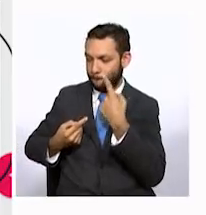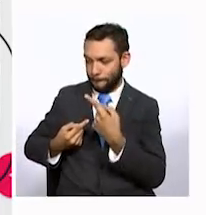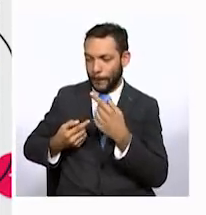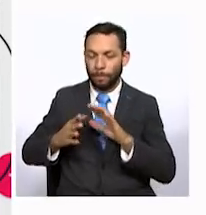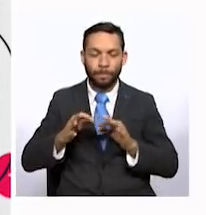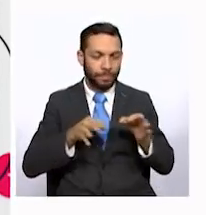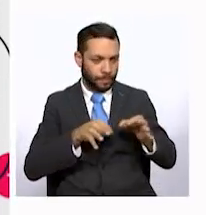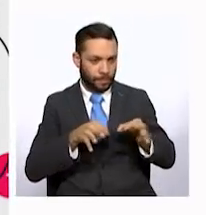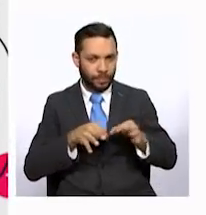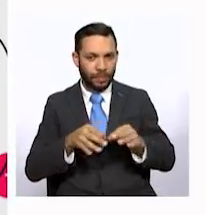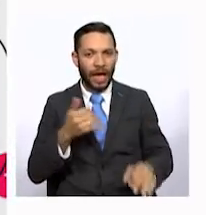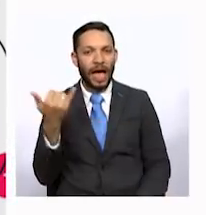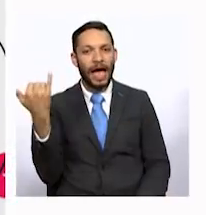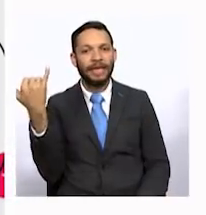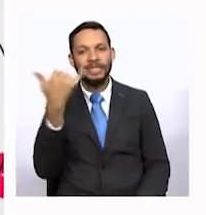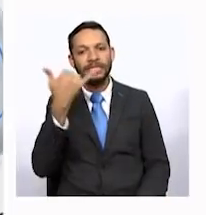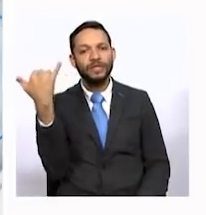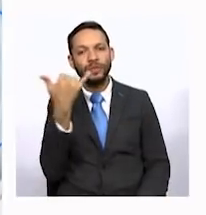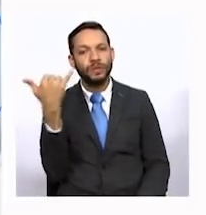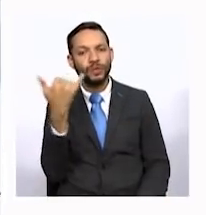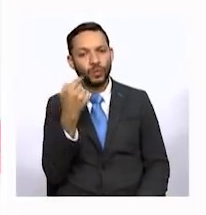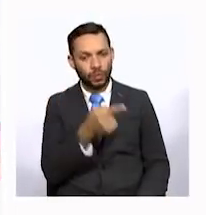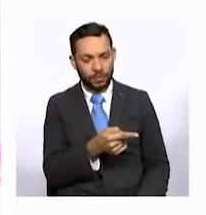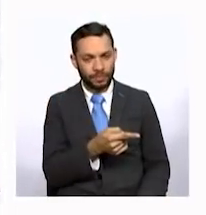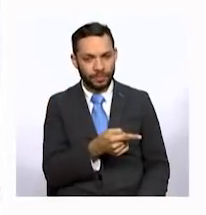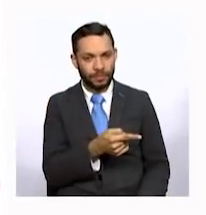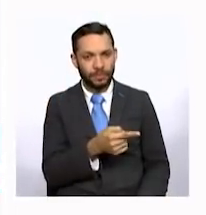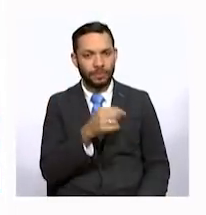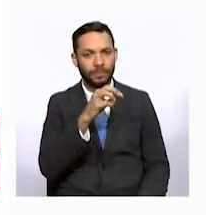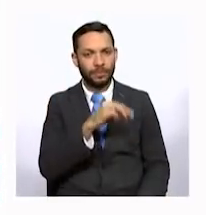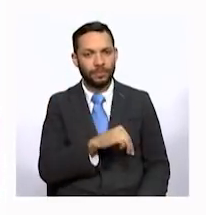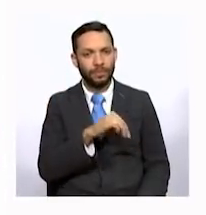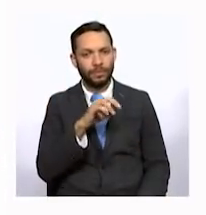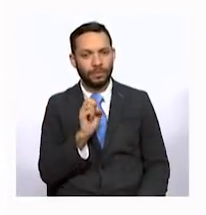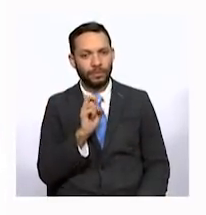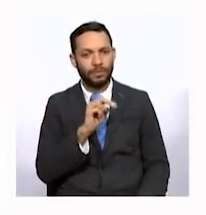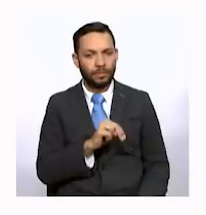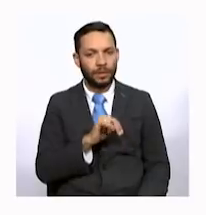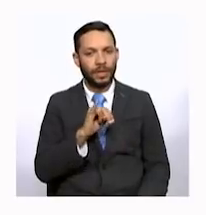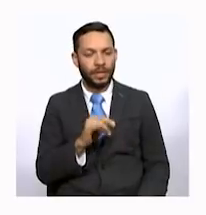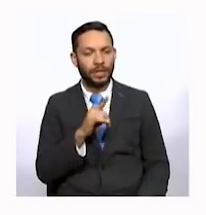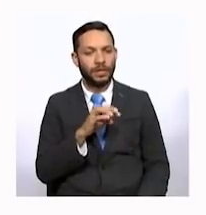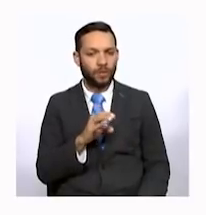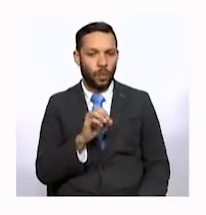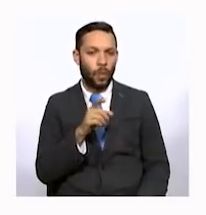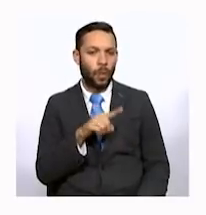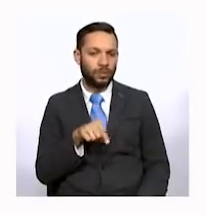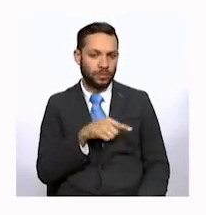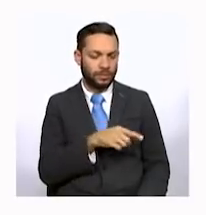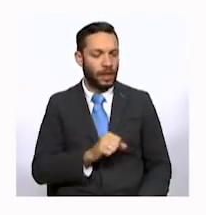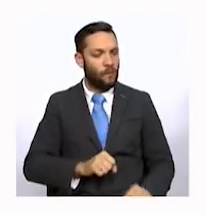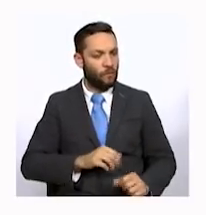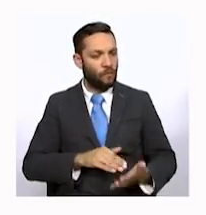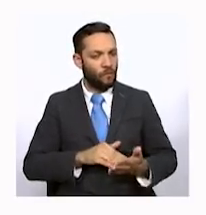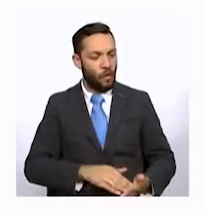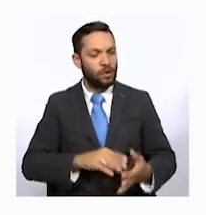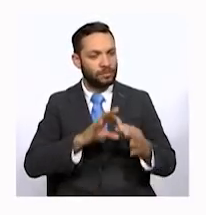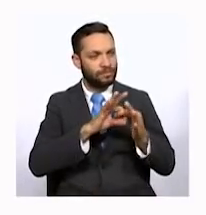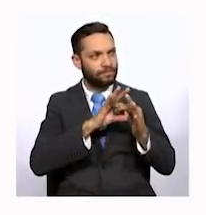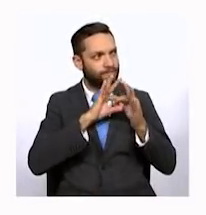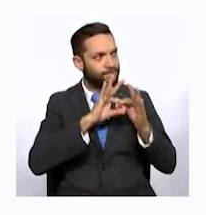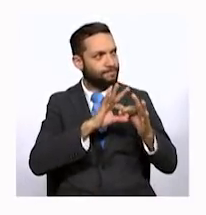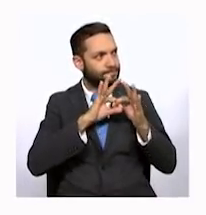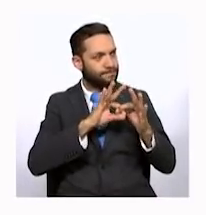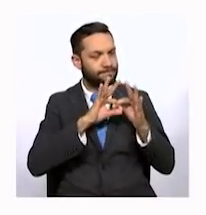azul, que estoy señalando semicirculares, son los meniscos, que son como 2 estructuras de soporte o de sostén o de amortiguación a nivel de